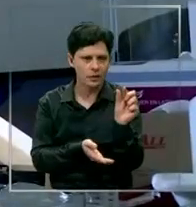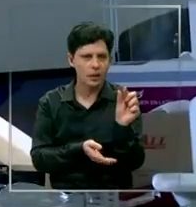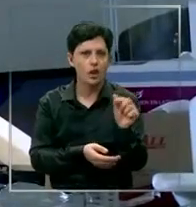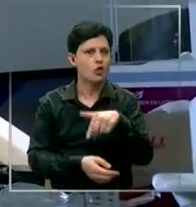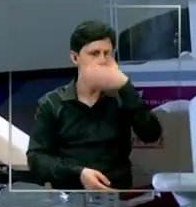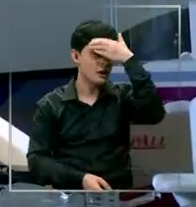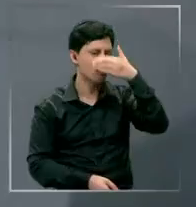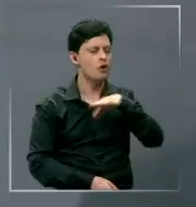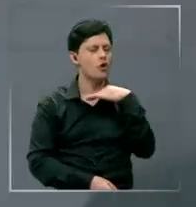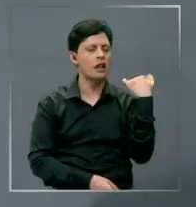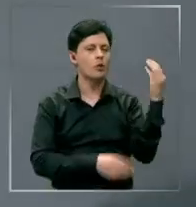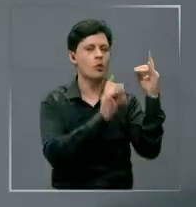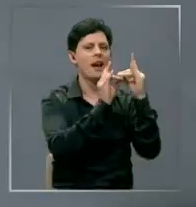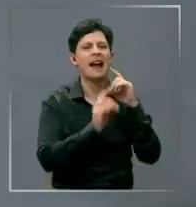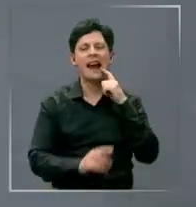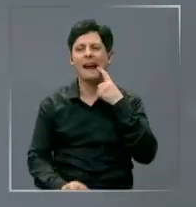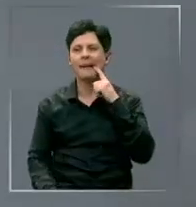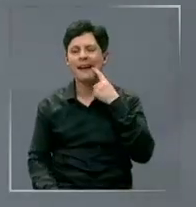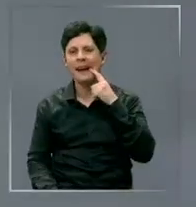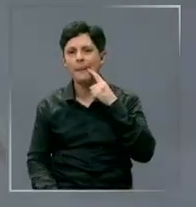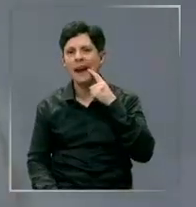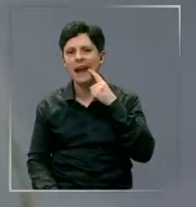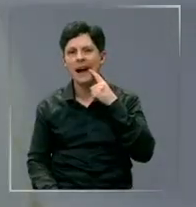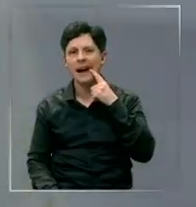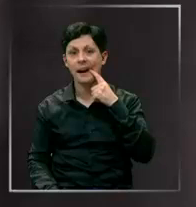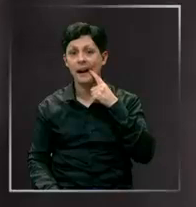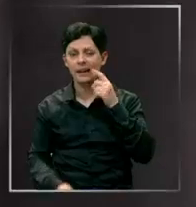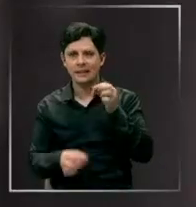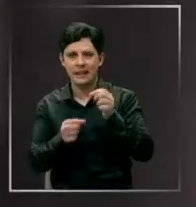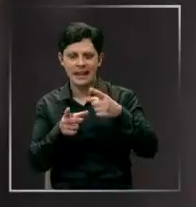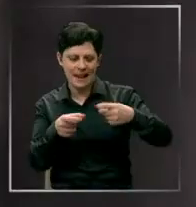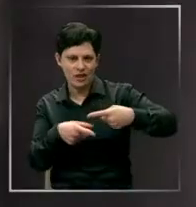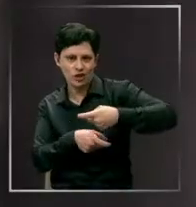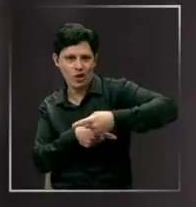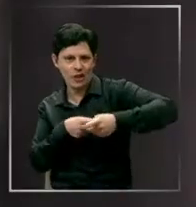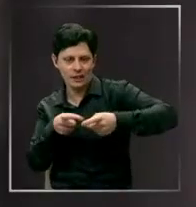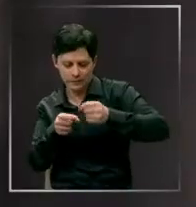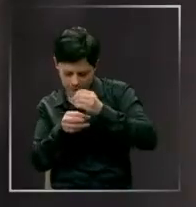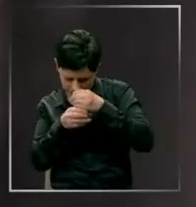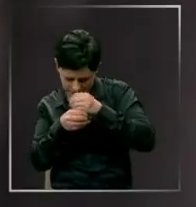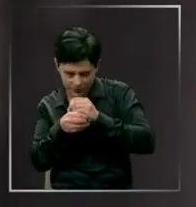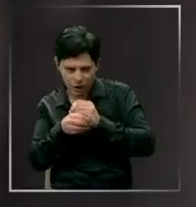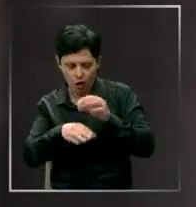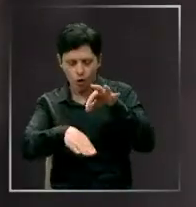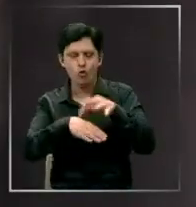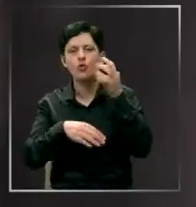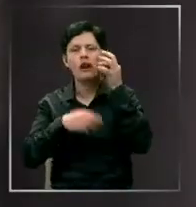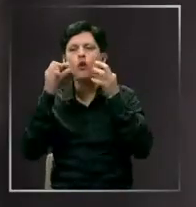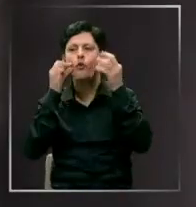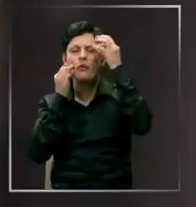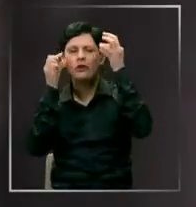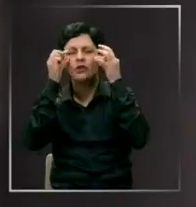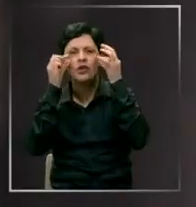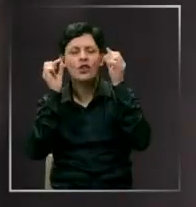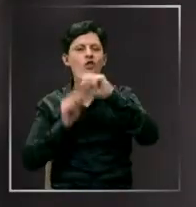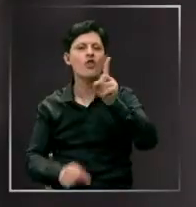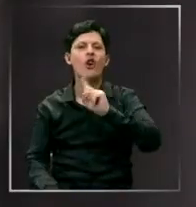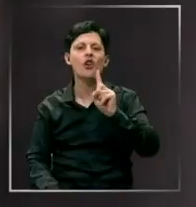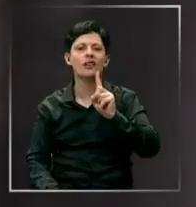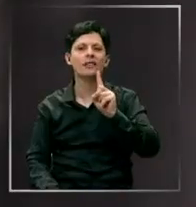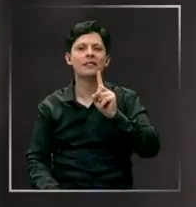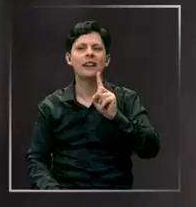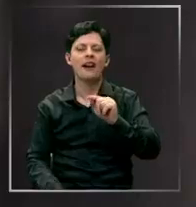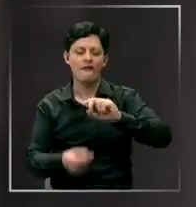que le fue detectada en el molar. Y por lo tanto, no eran los restos de Neruda lo que ibas a ir a buscar. Ibas a tener que ir a buscar restos